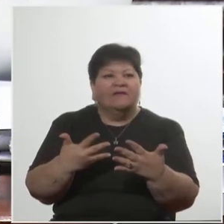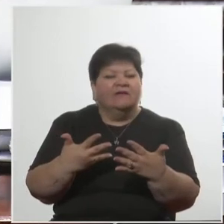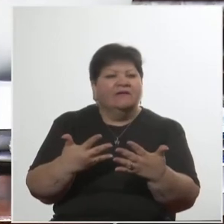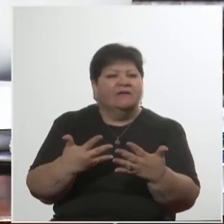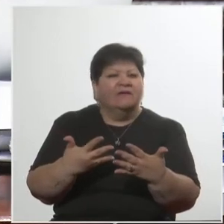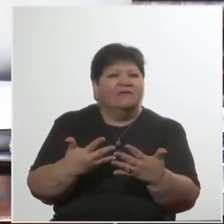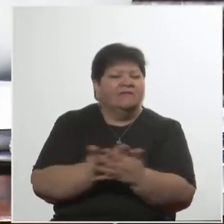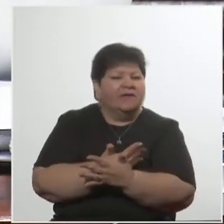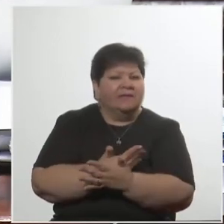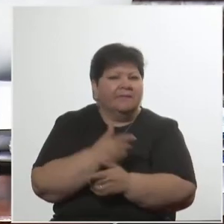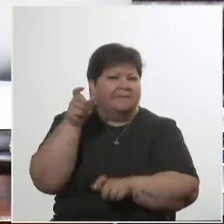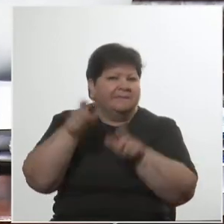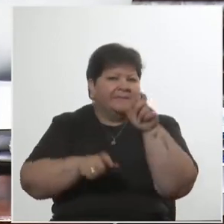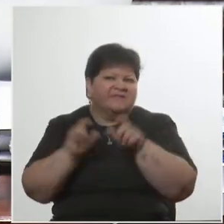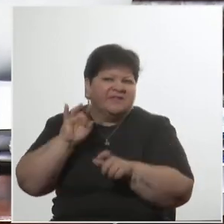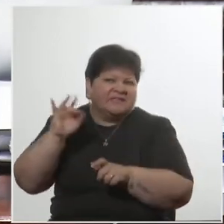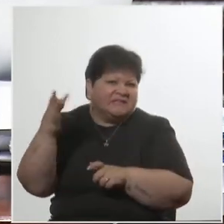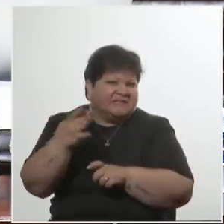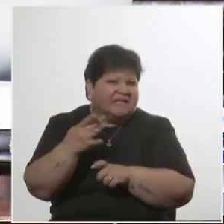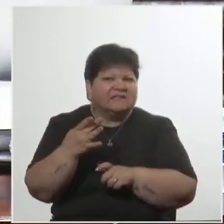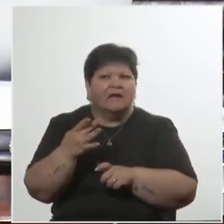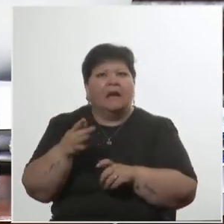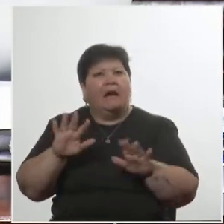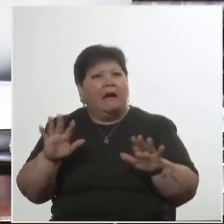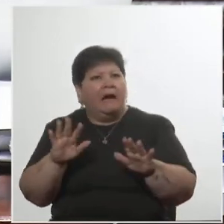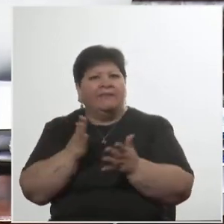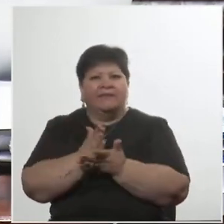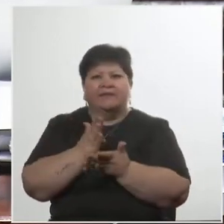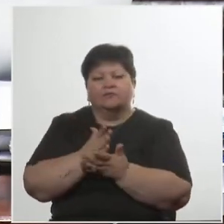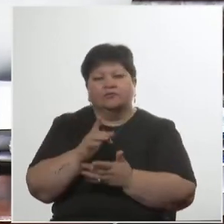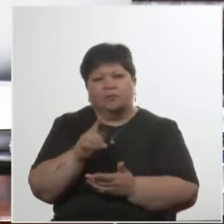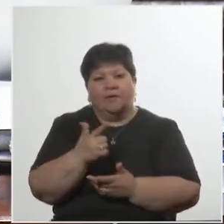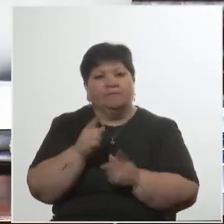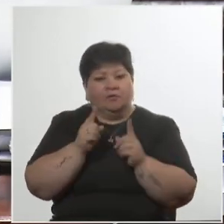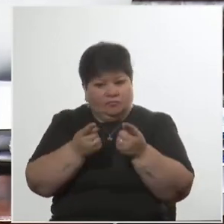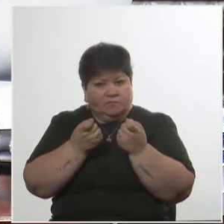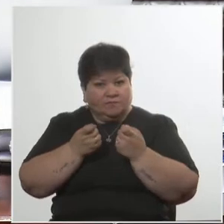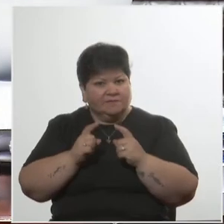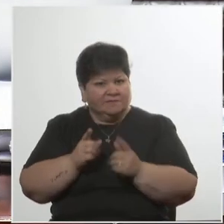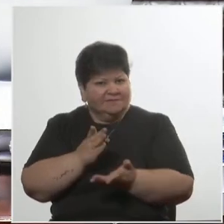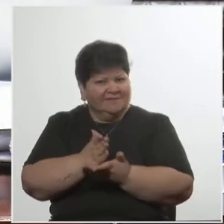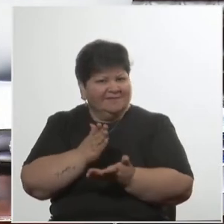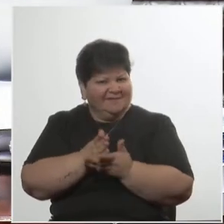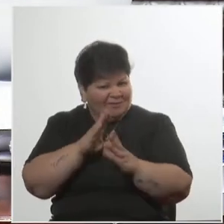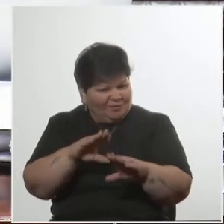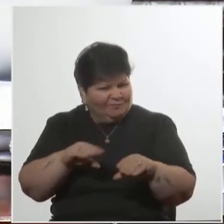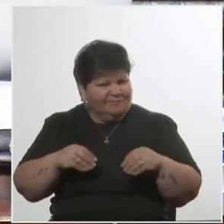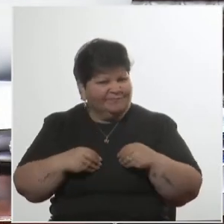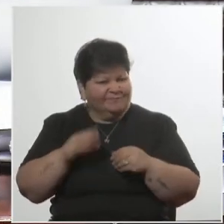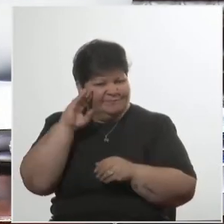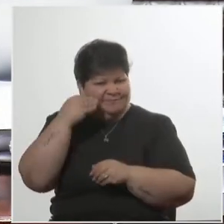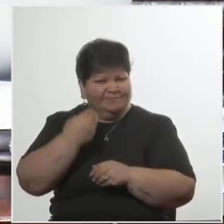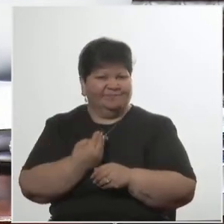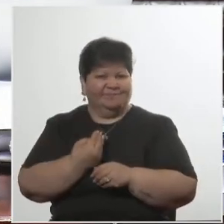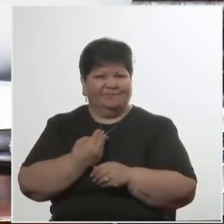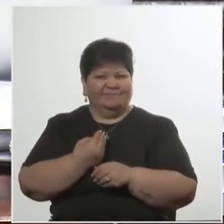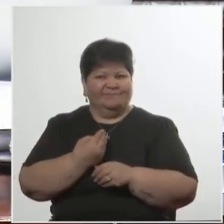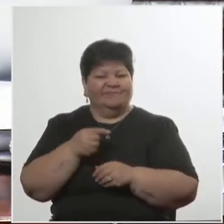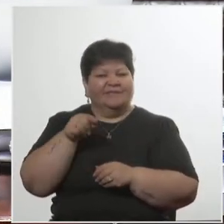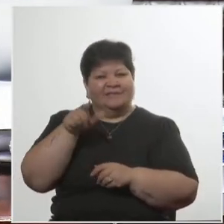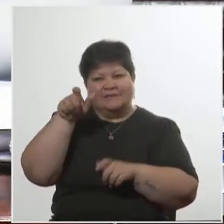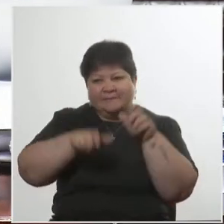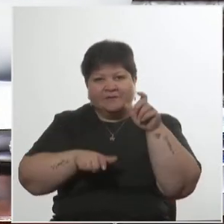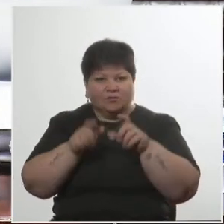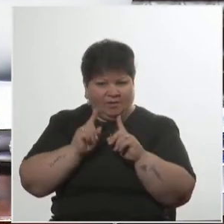incluidas insisto tendrán derecho a ser reparados también no hay que adoptar esos preconceptos de que no van a ser